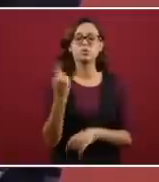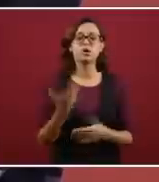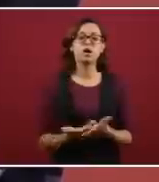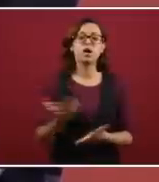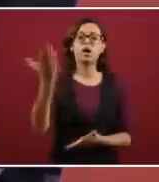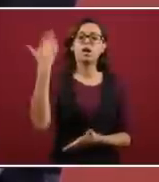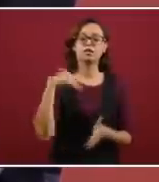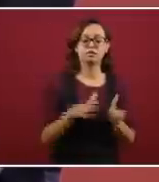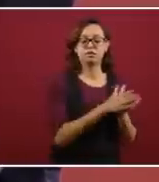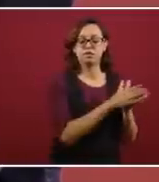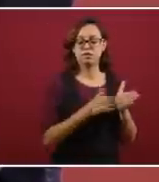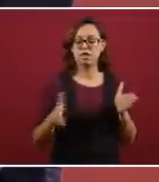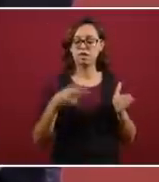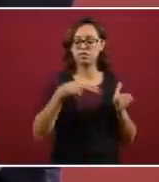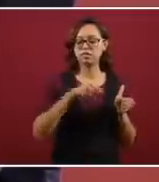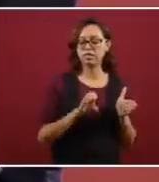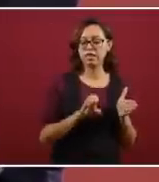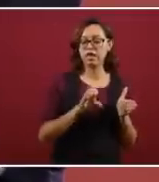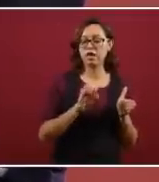neoliberales